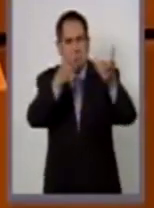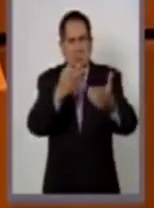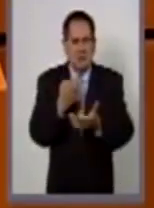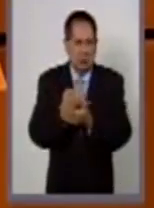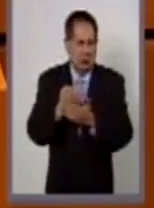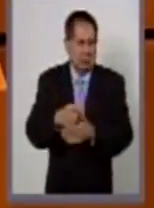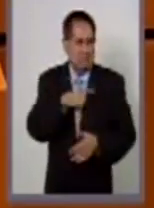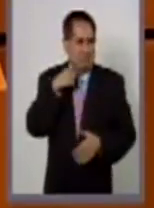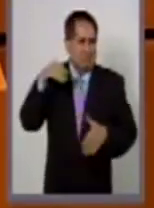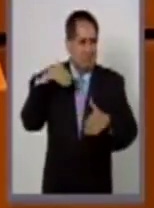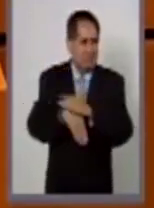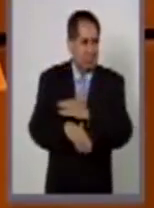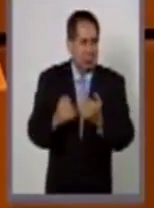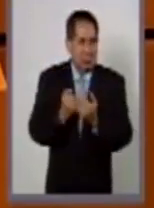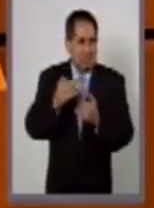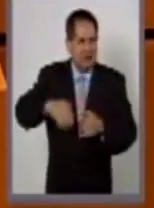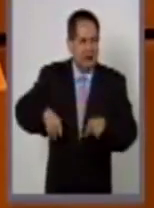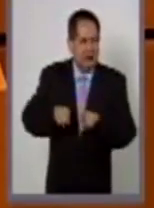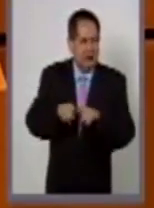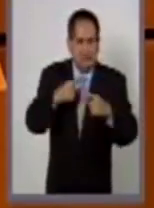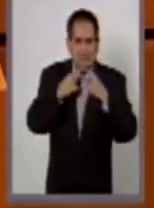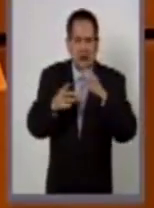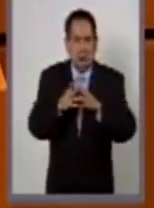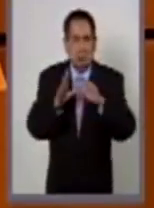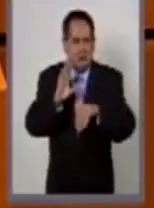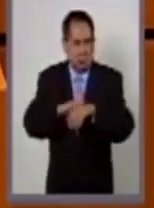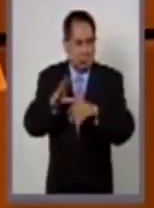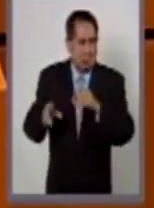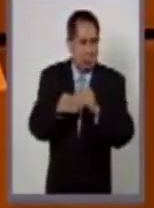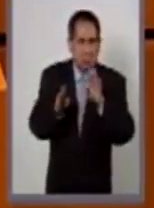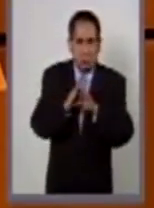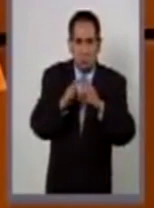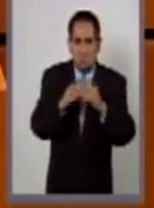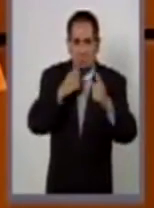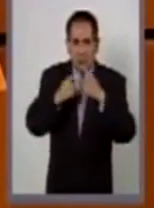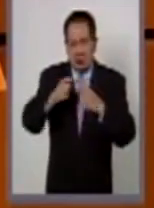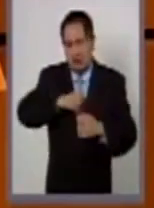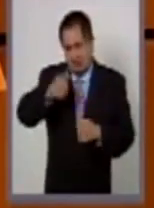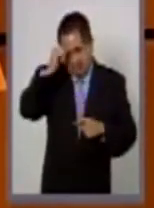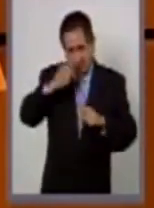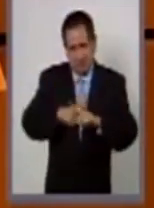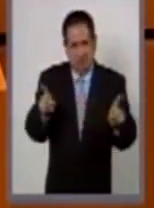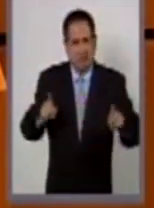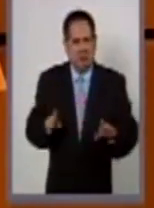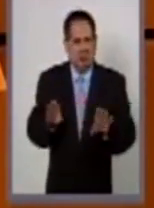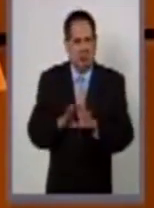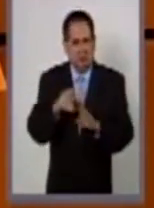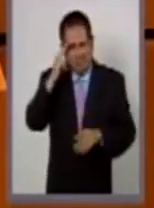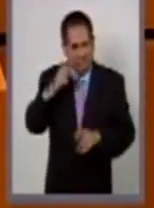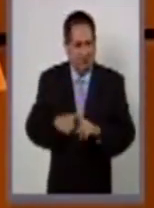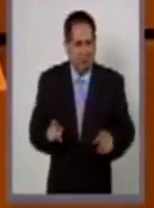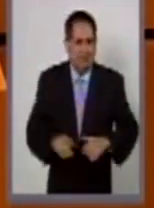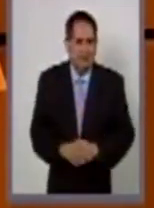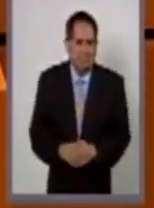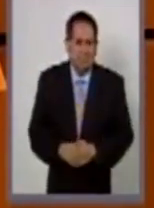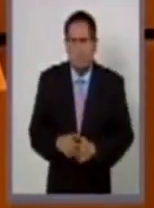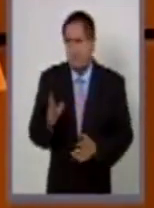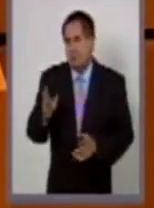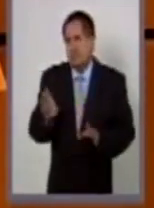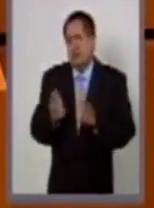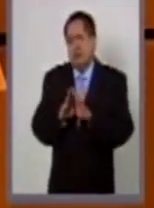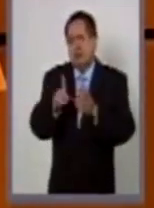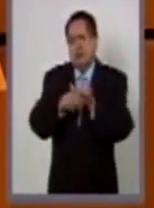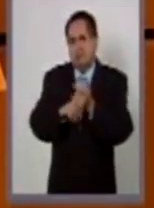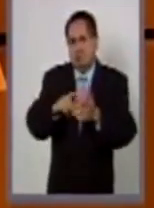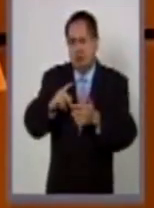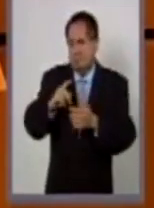como acabamos de ver hace un momento, que se suman acuerdos contrarios a los intereses de México, al Contrato de París,